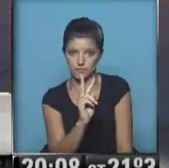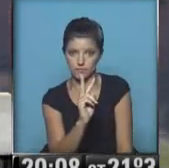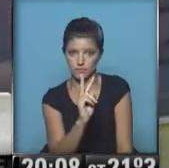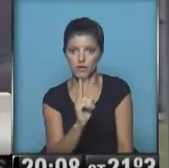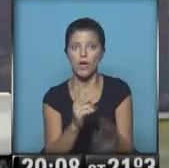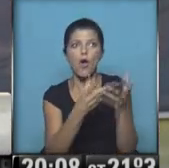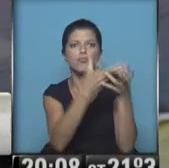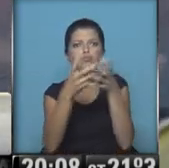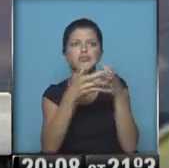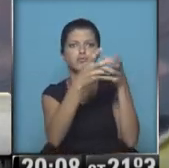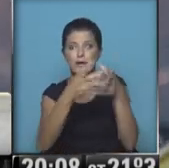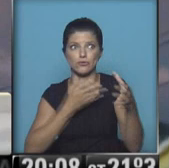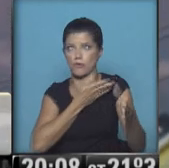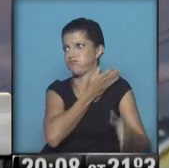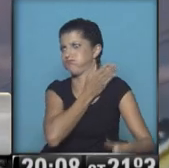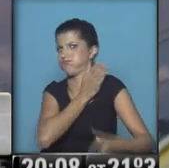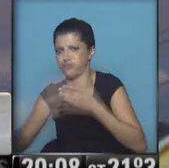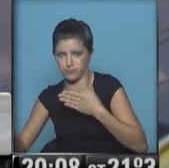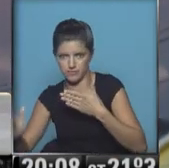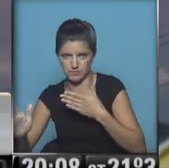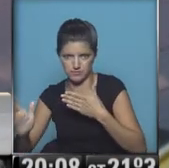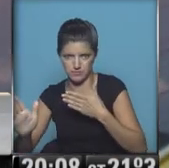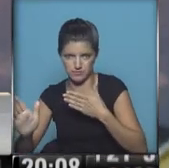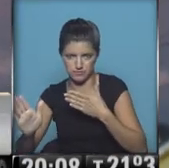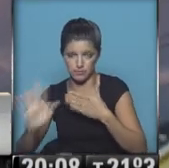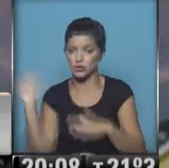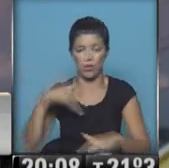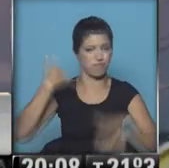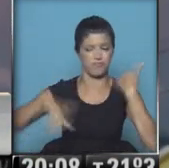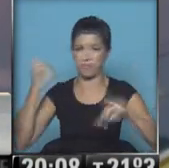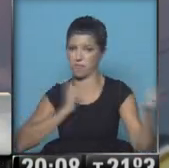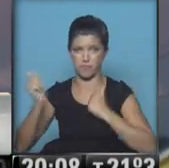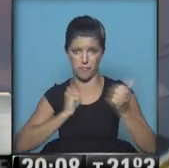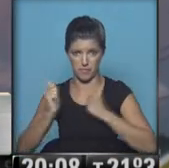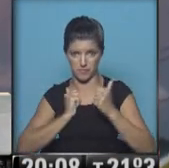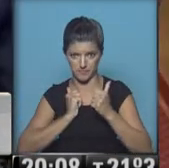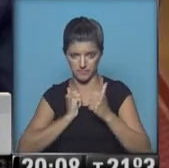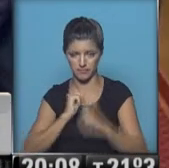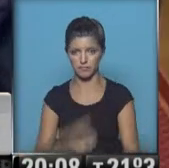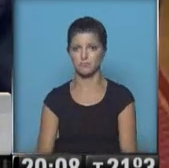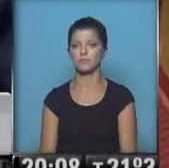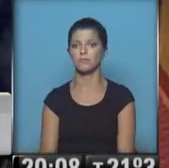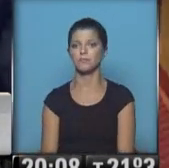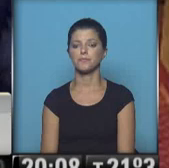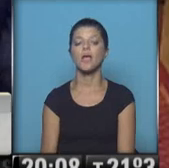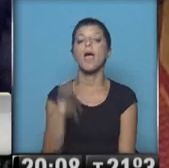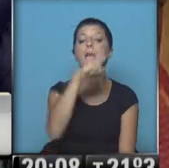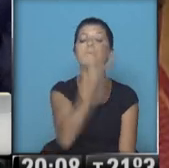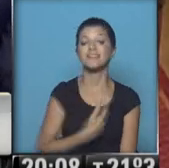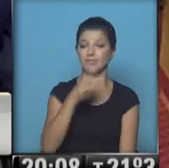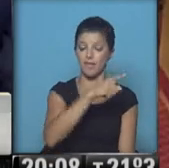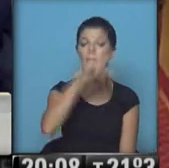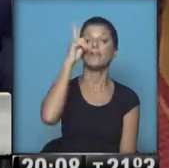el humo, entonces salimos arrancando al tiro, porque ya venía pasando un camión, así que salimos todos abajo a la carretera. Bachelet se trasladó